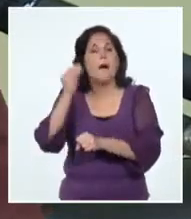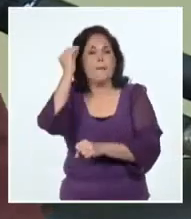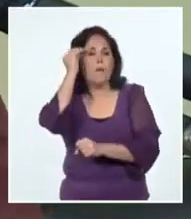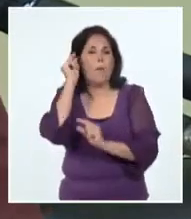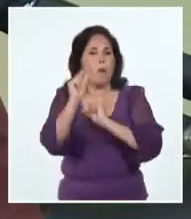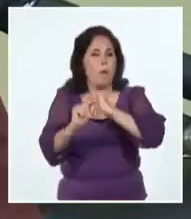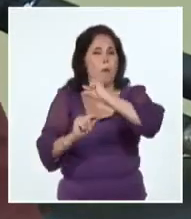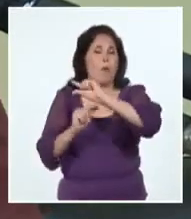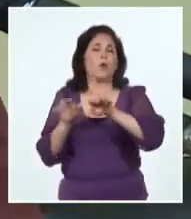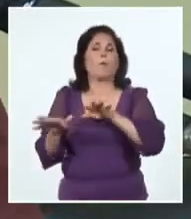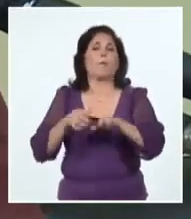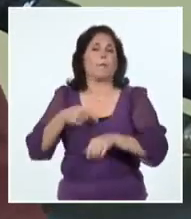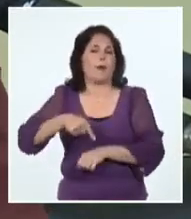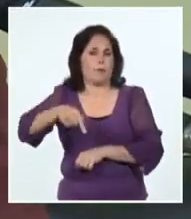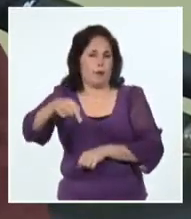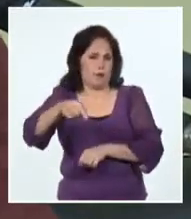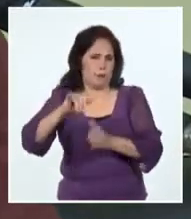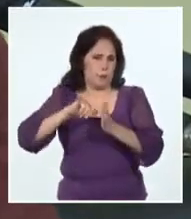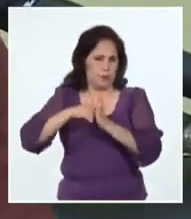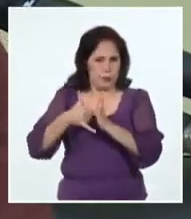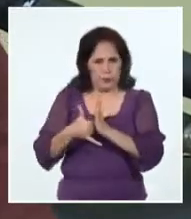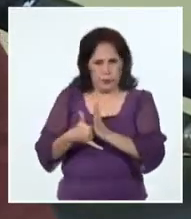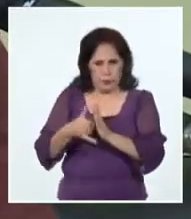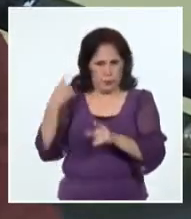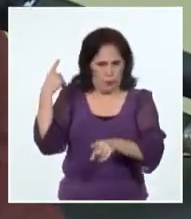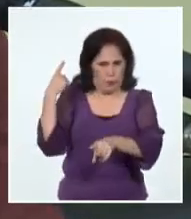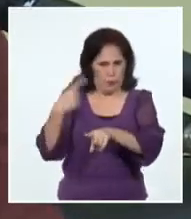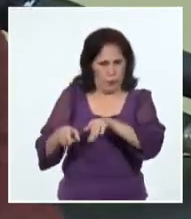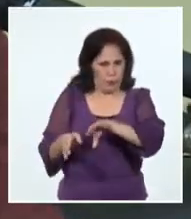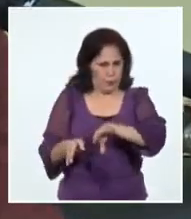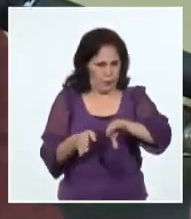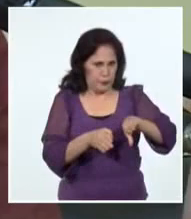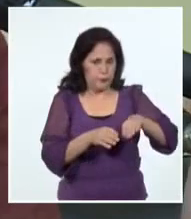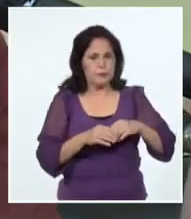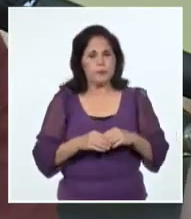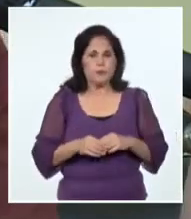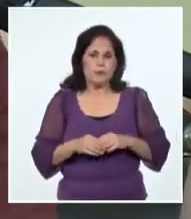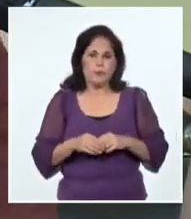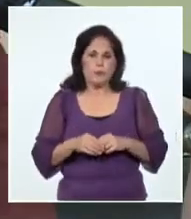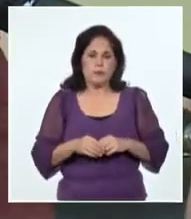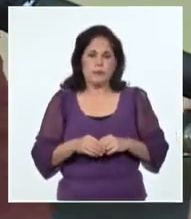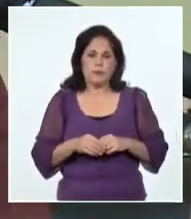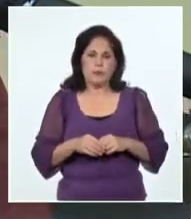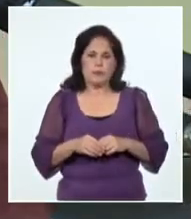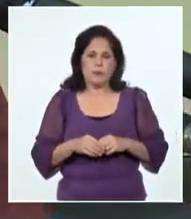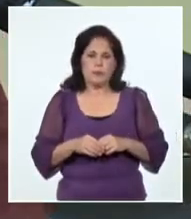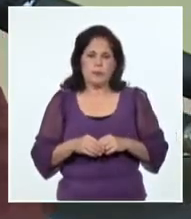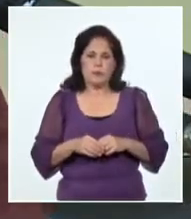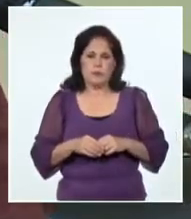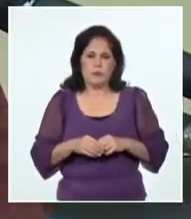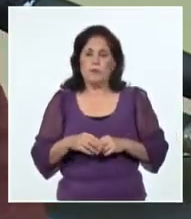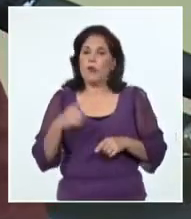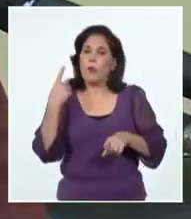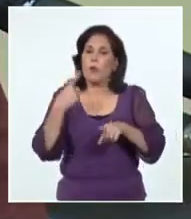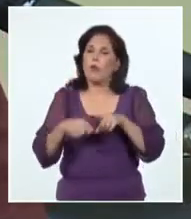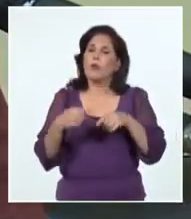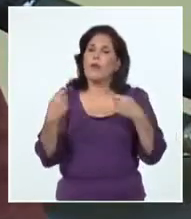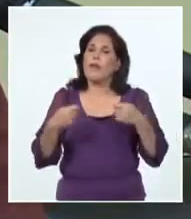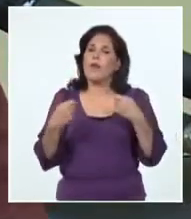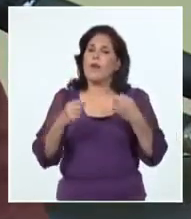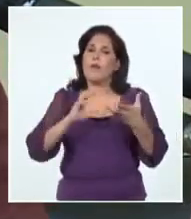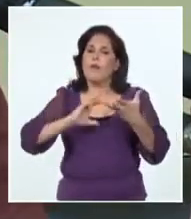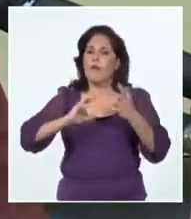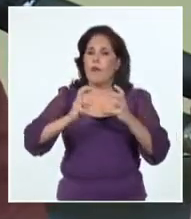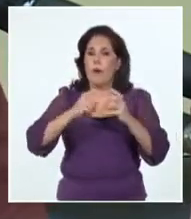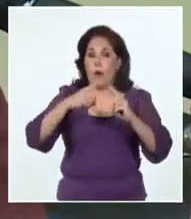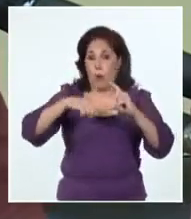separamos al momento de realizar ese proyecto. Y el otro camino por el que transita la gestión de contenidos en Rebelde es establecer mecanismos para